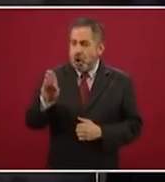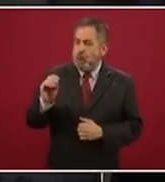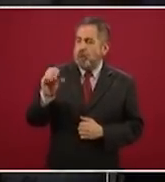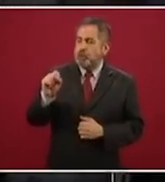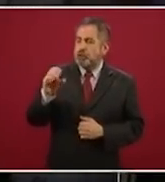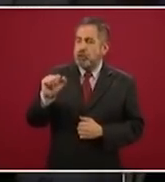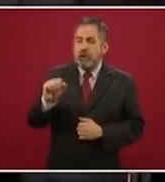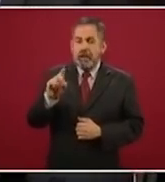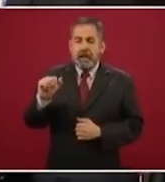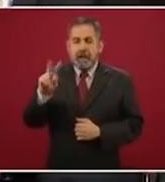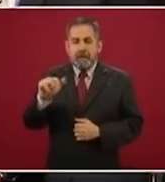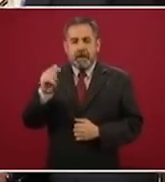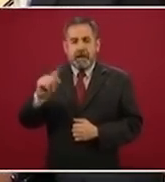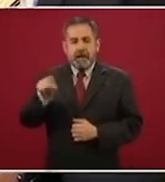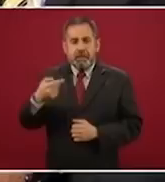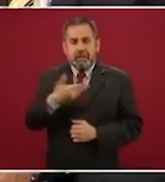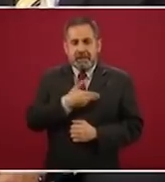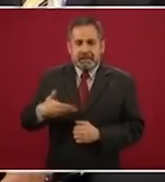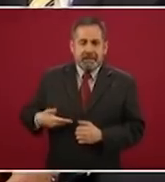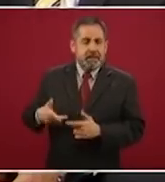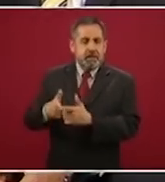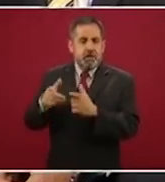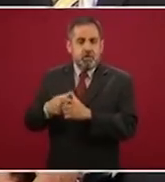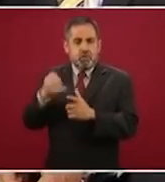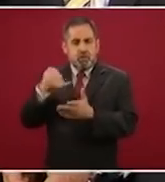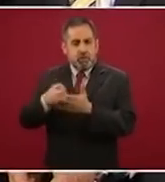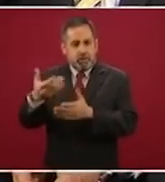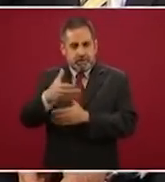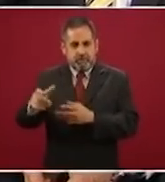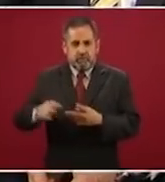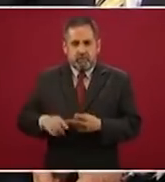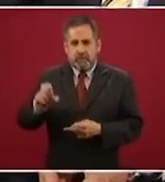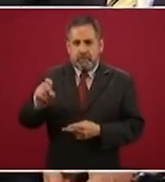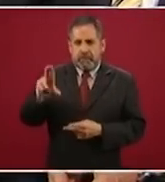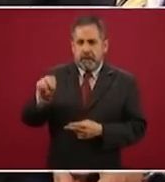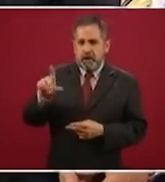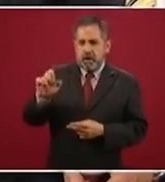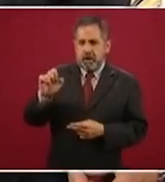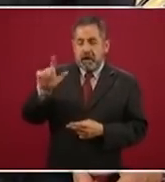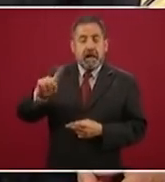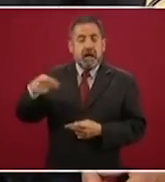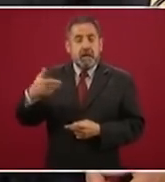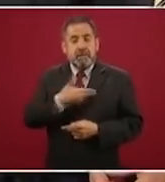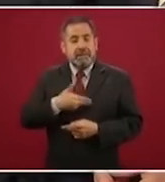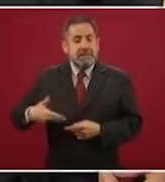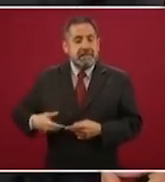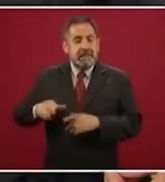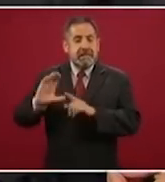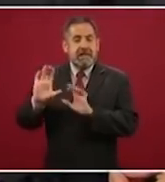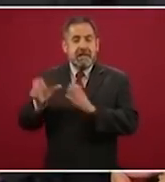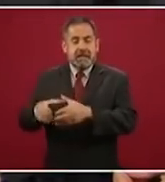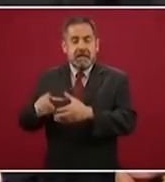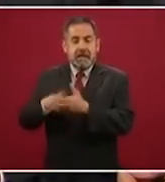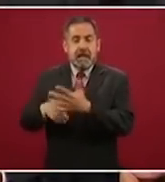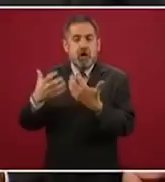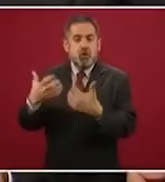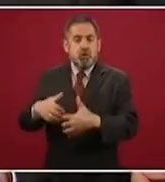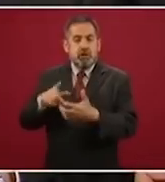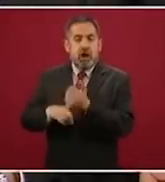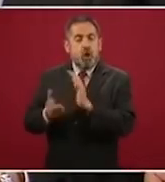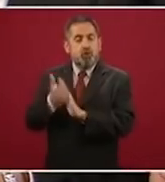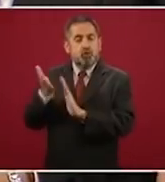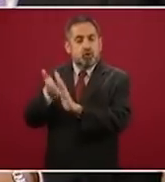Vega, presidente del Consejo Nacional Agropecuario, Eduardo Ramírez Leal, presidente de la Cámara Mexicana de la Industria de la